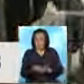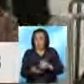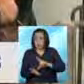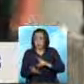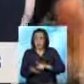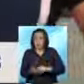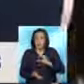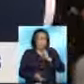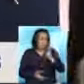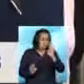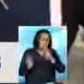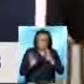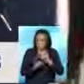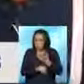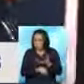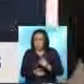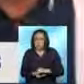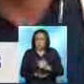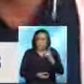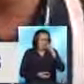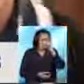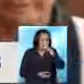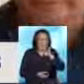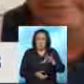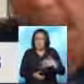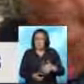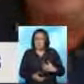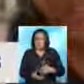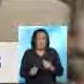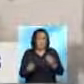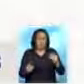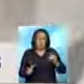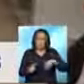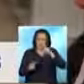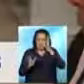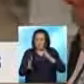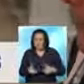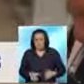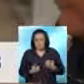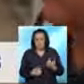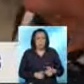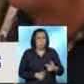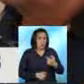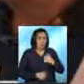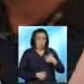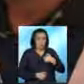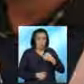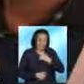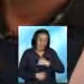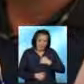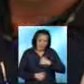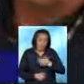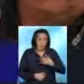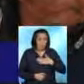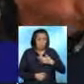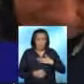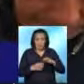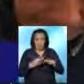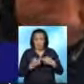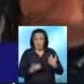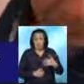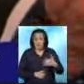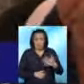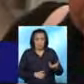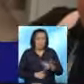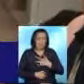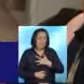inmediato manifestaron su preocupación por el difícil momento que viven miles de compatriotas. Yo lo siento porque tengo mi familia que lo está pasando en